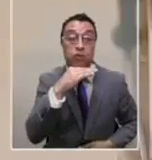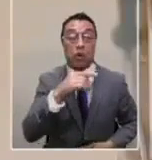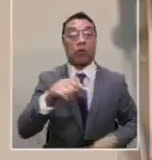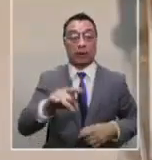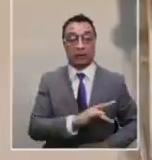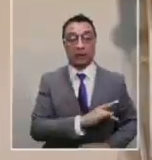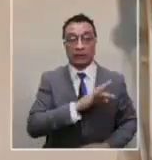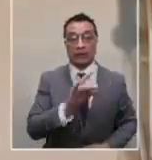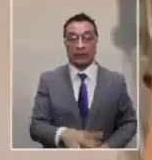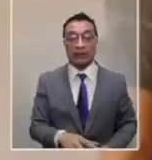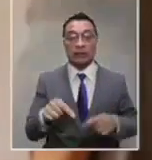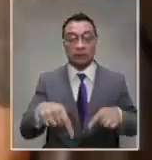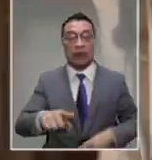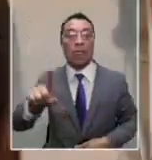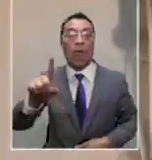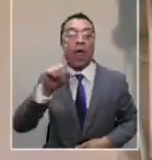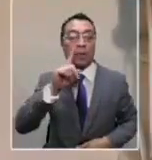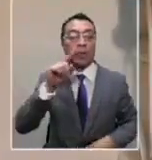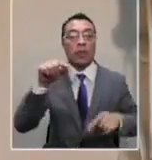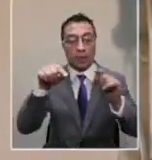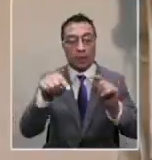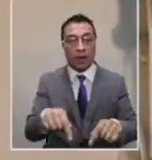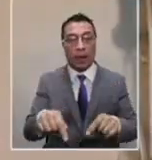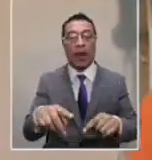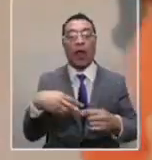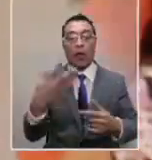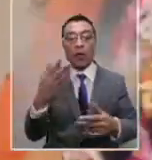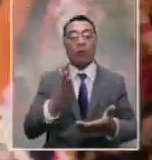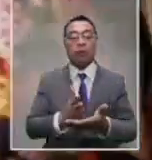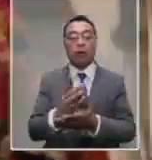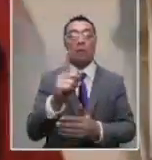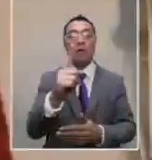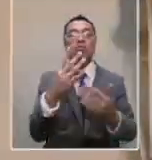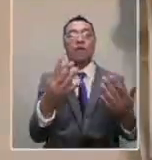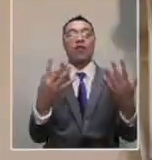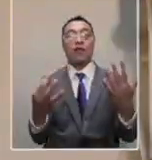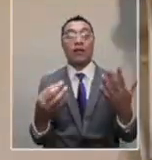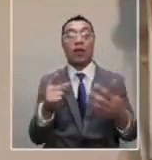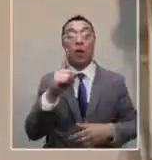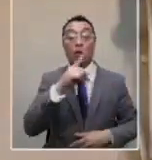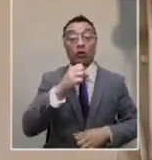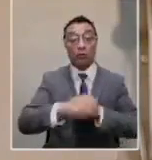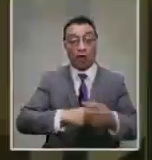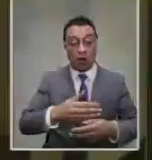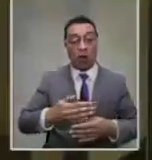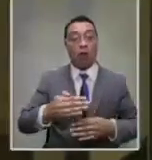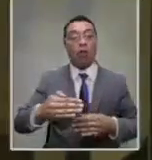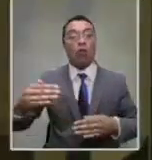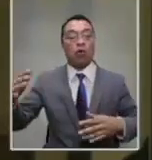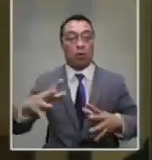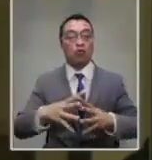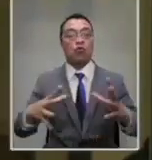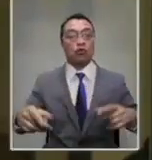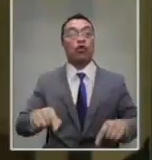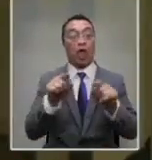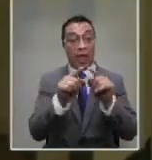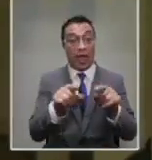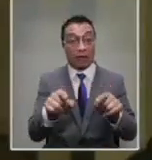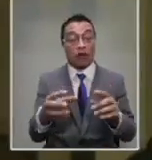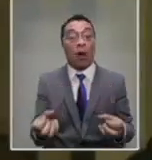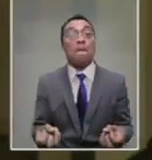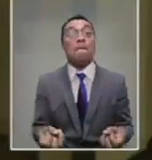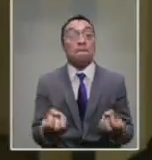¿eh? En Chile hemos tenido un proceso migratorio que se inició en los 90, pero que en los últimos años se ha acelerado muchísimo. Entonces,